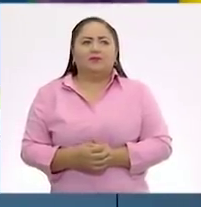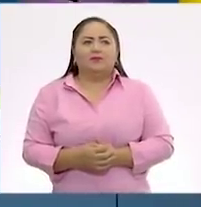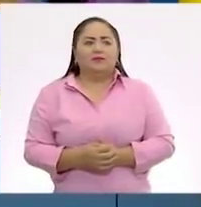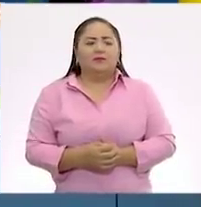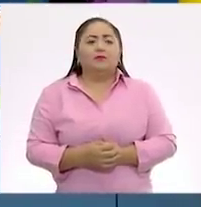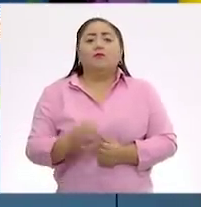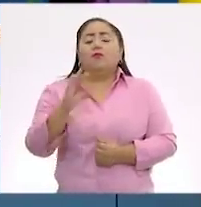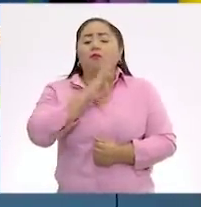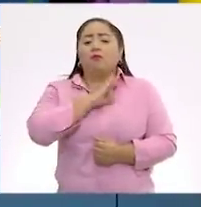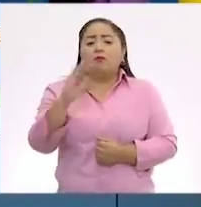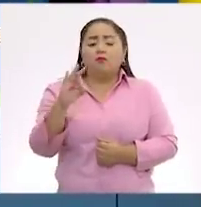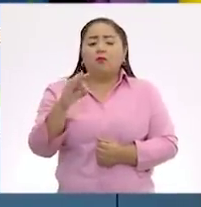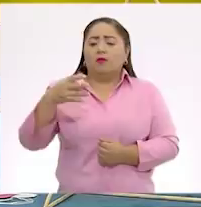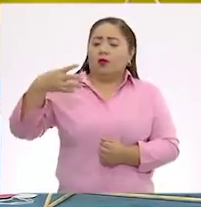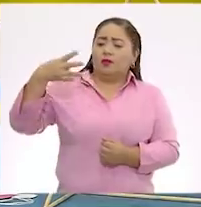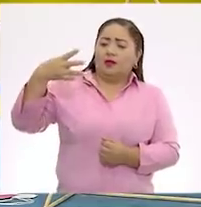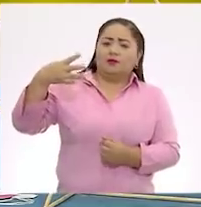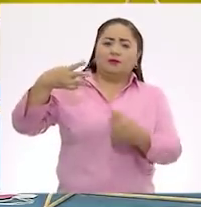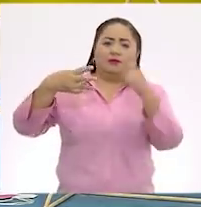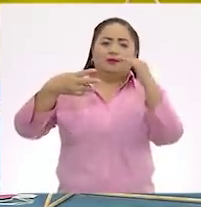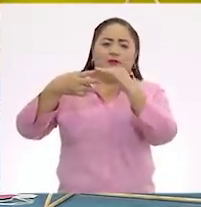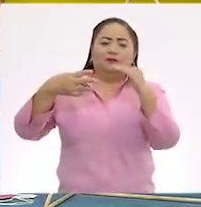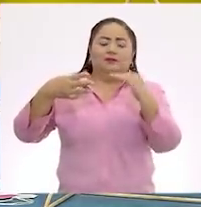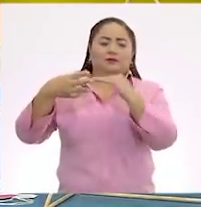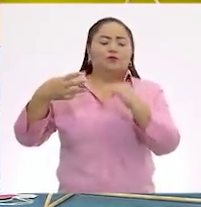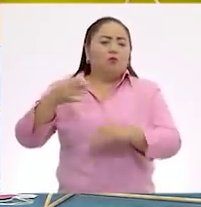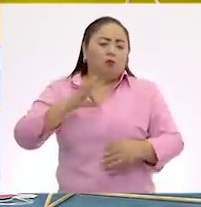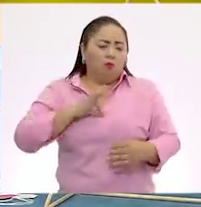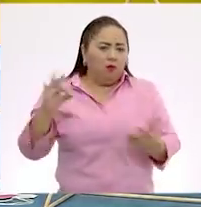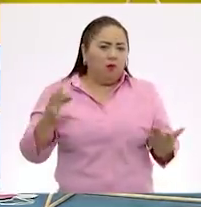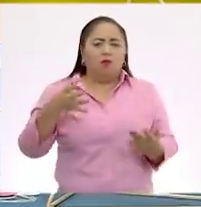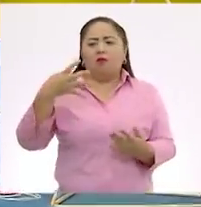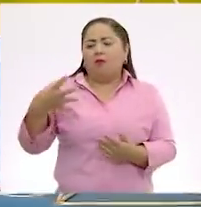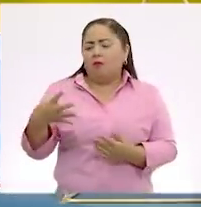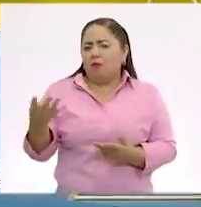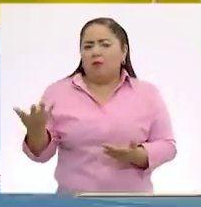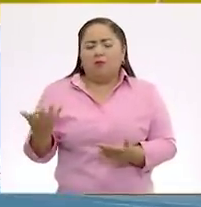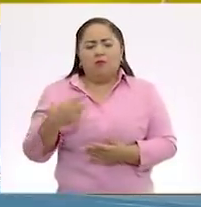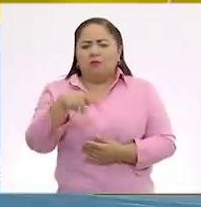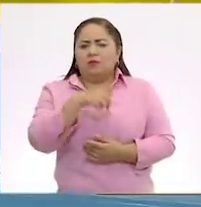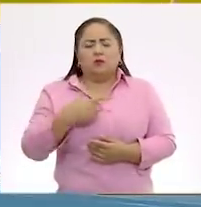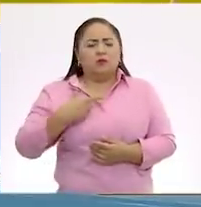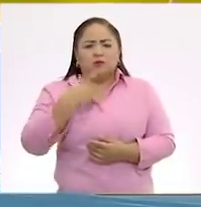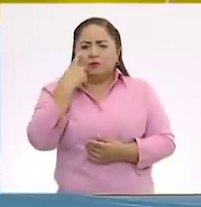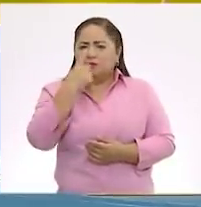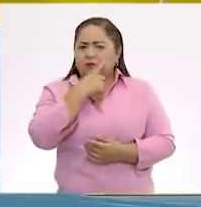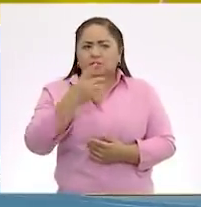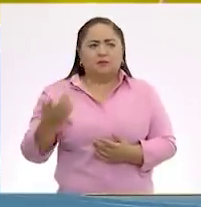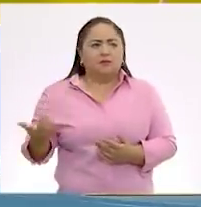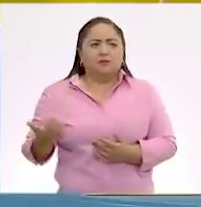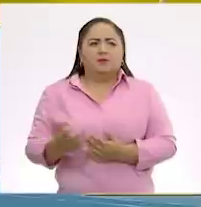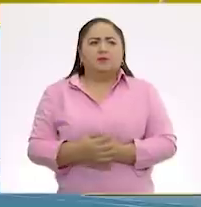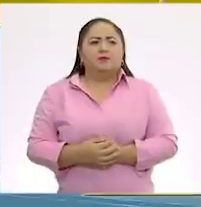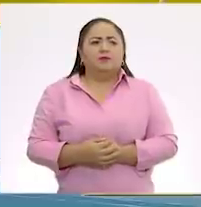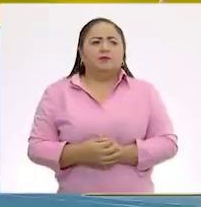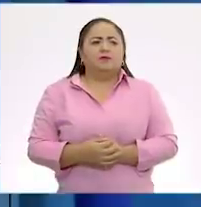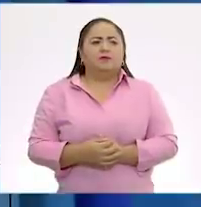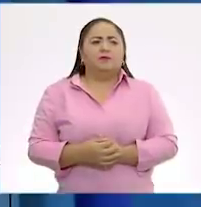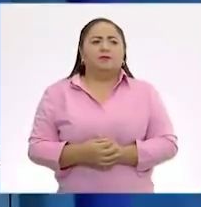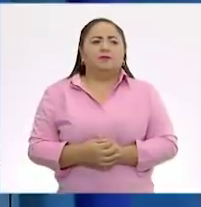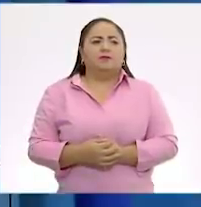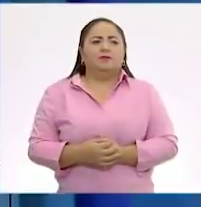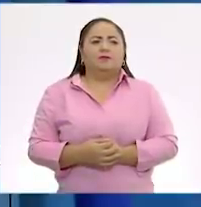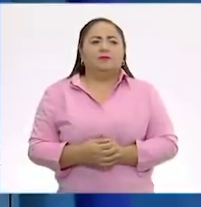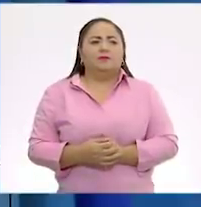Puede ser una de tres pisos si queremos, ¿verdad? Exacto, de tres, de cuatro. Mis brazos ya no alcanzan, maestra, para que pueda poner